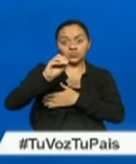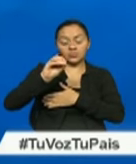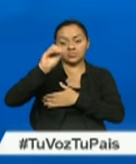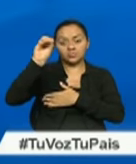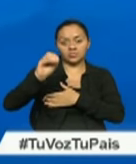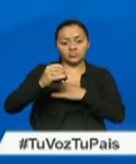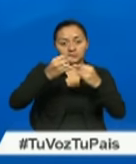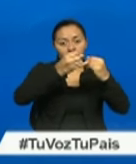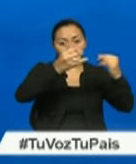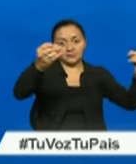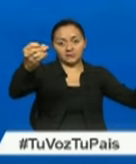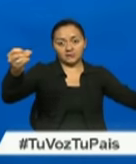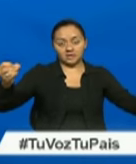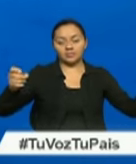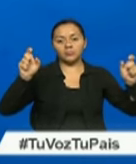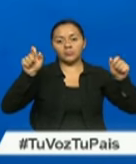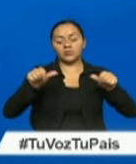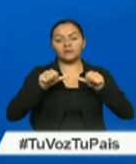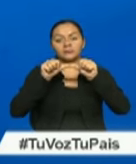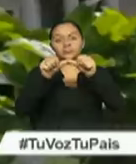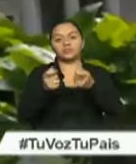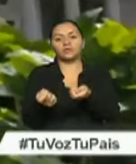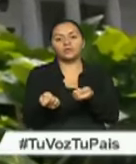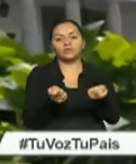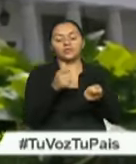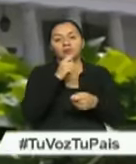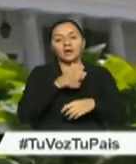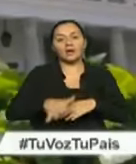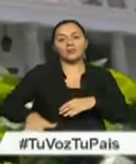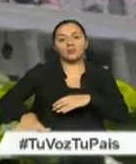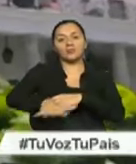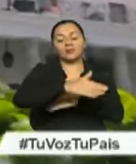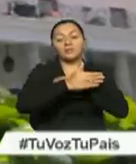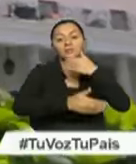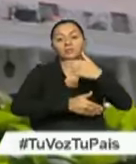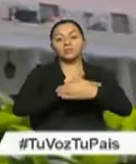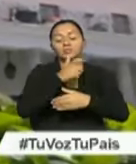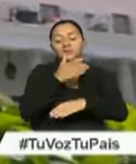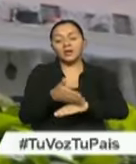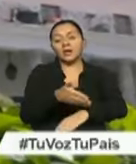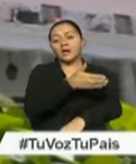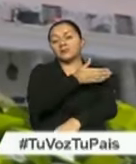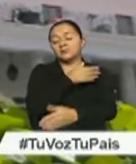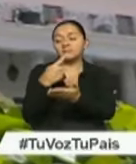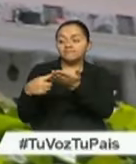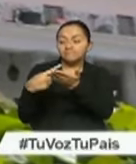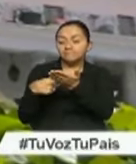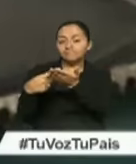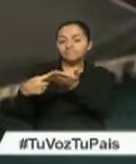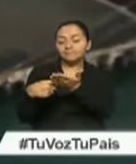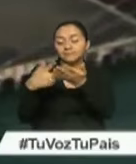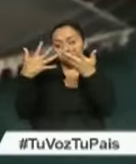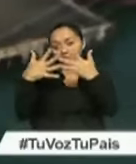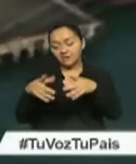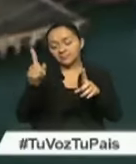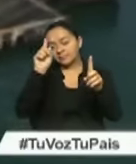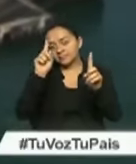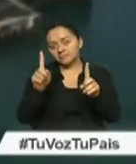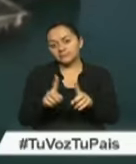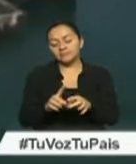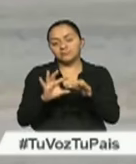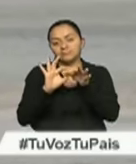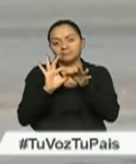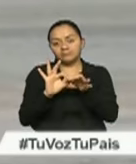marítimos garantiza el manejo sustentable del mar. Este proceso, que se efectuó de forma diplomática, además fortalecerá las